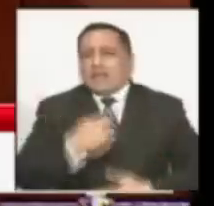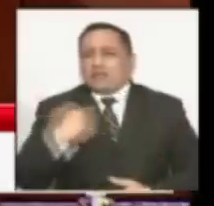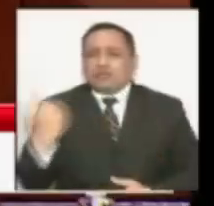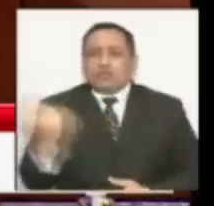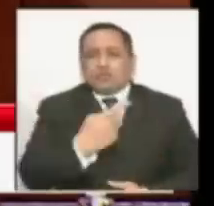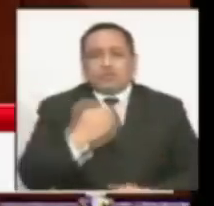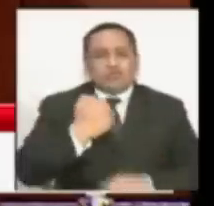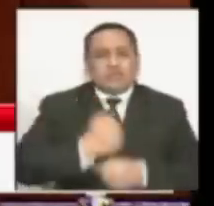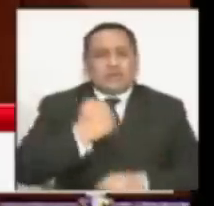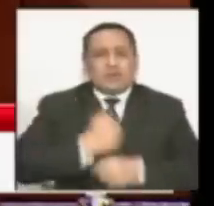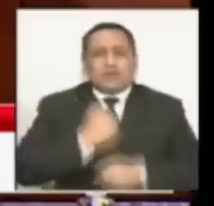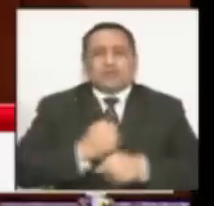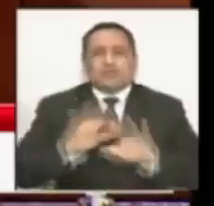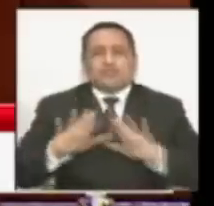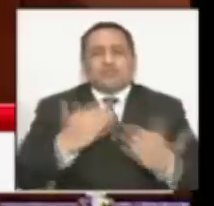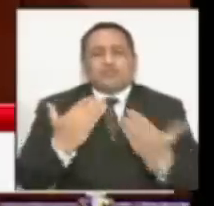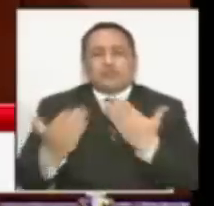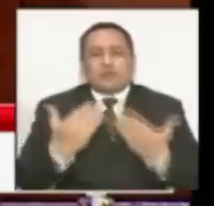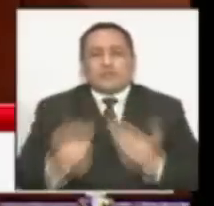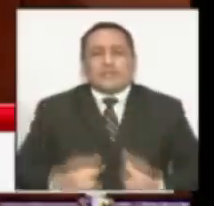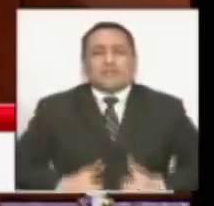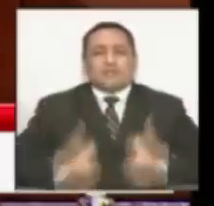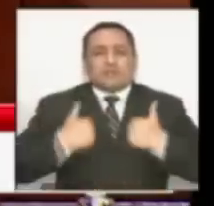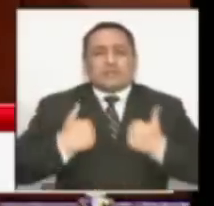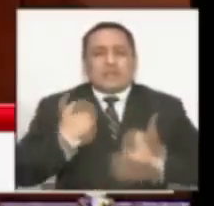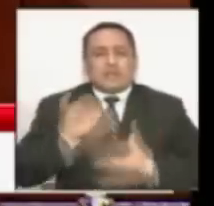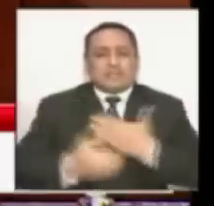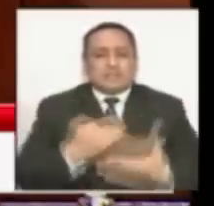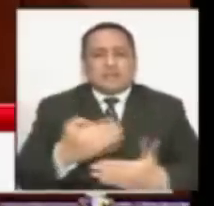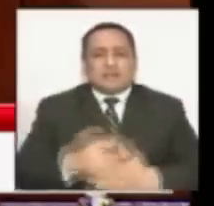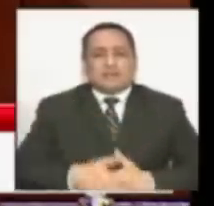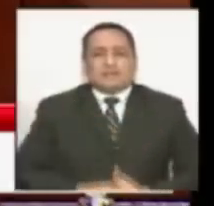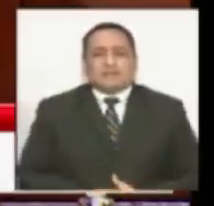los trabajadores sus maneras de ganarse la vida.